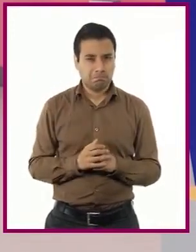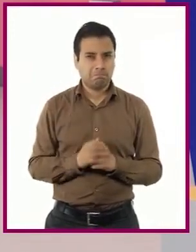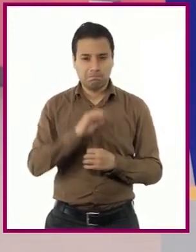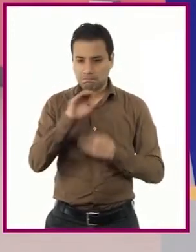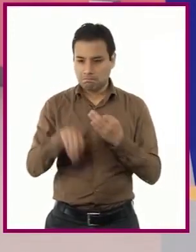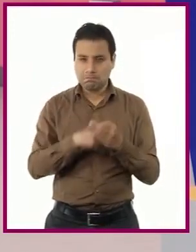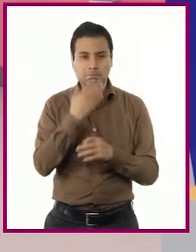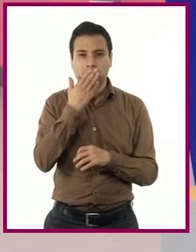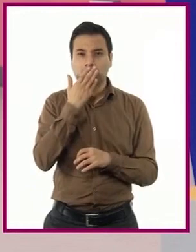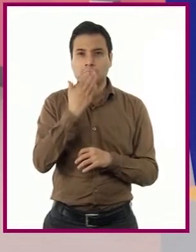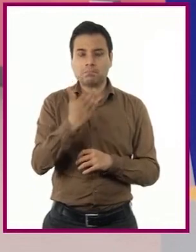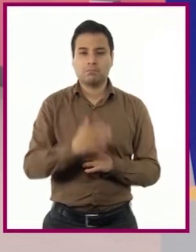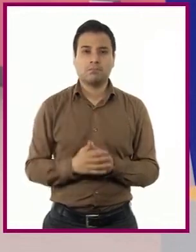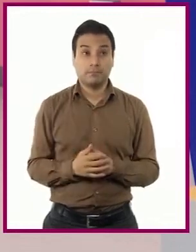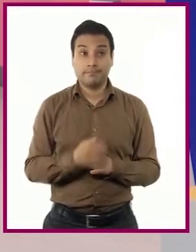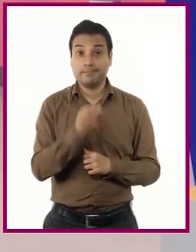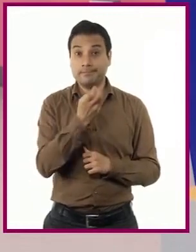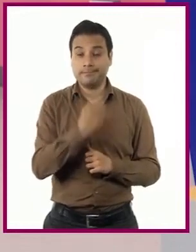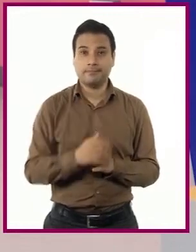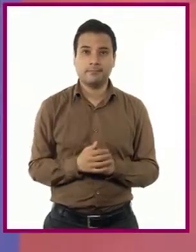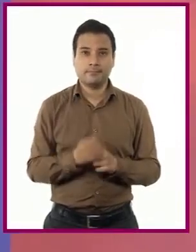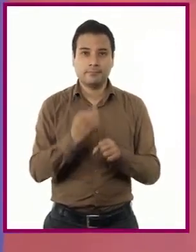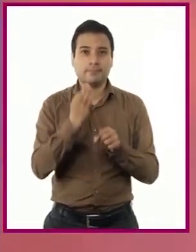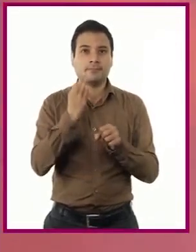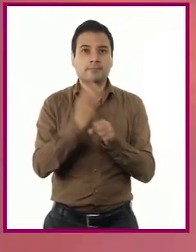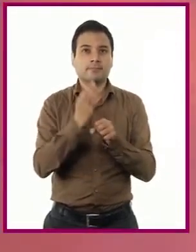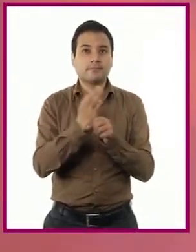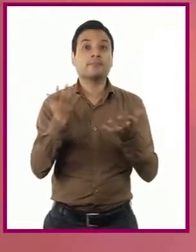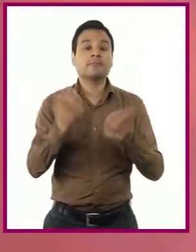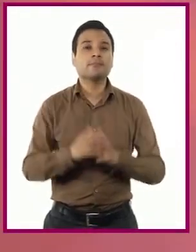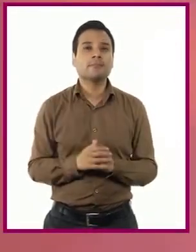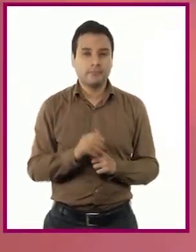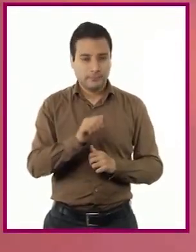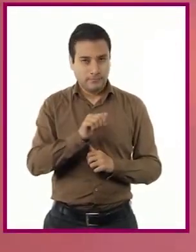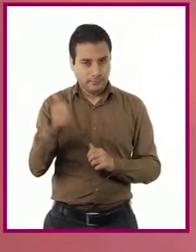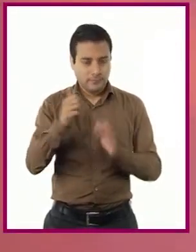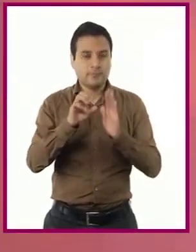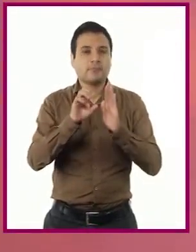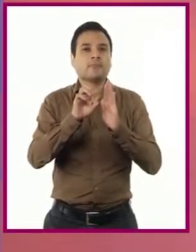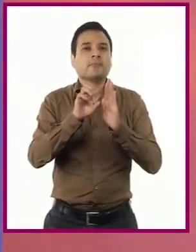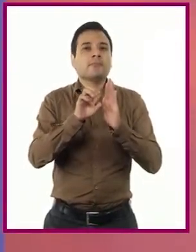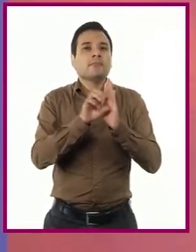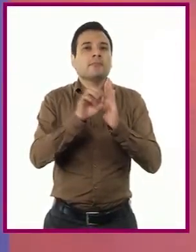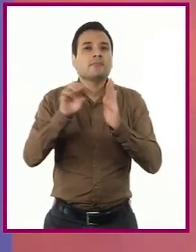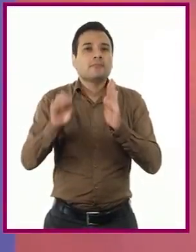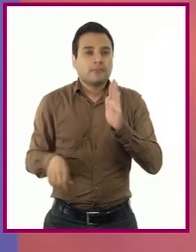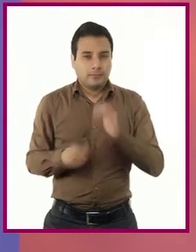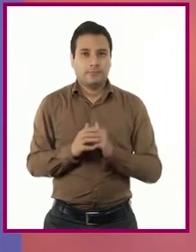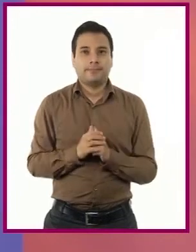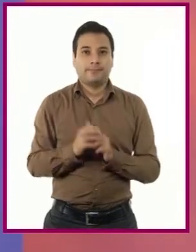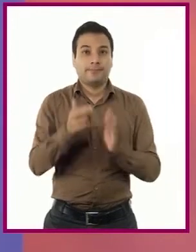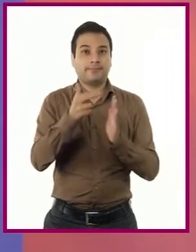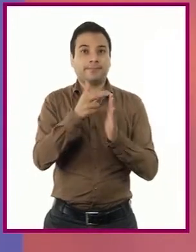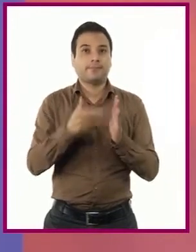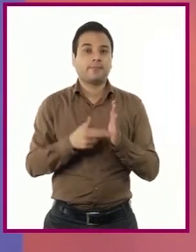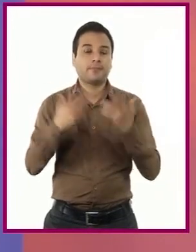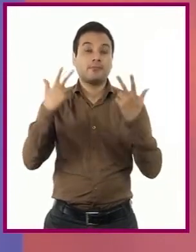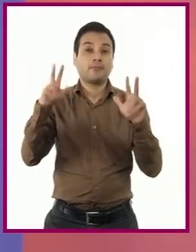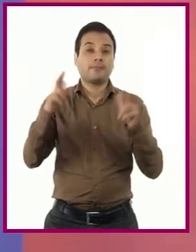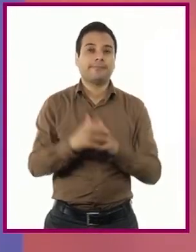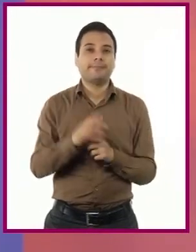que hemos visto. Exacto. Es momento de que veamos otra versión del reglamento deportivo, como la de voleibol, realizado por la